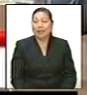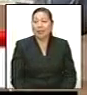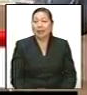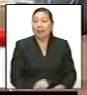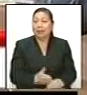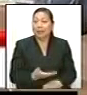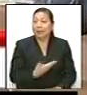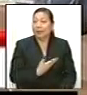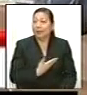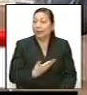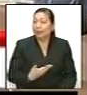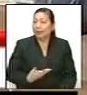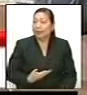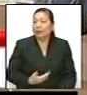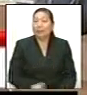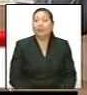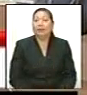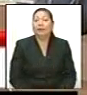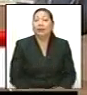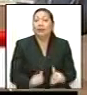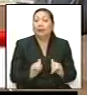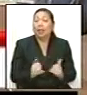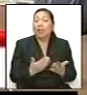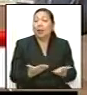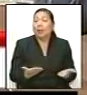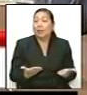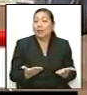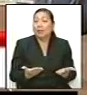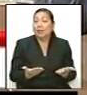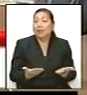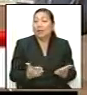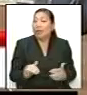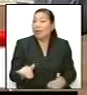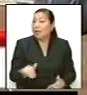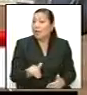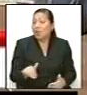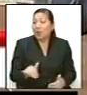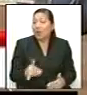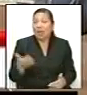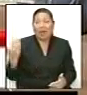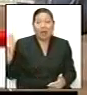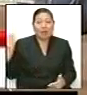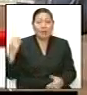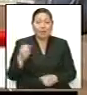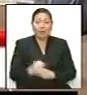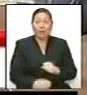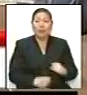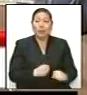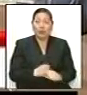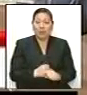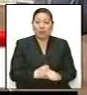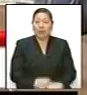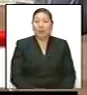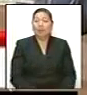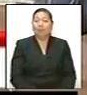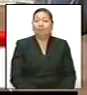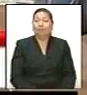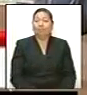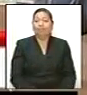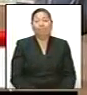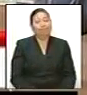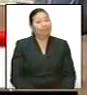través de la presidencia, y dejamos que las cosas sigan haciéndose de la misma manera que lo hemos hecho hace muchos años. Y esa es una